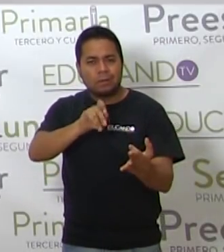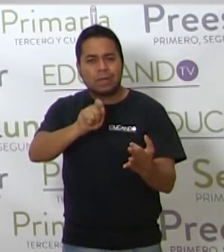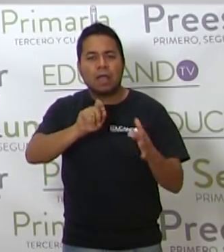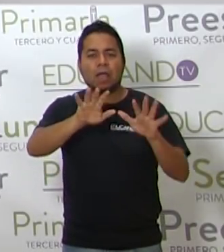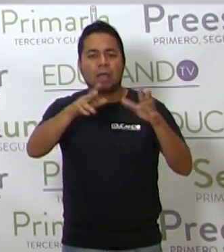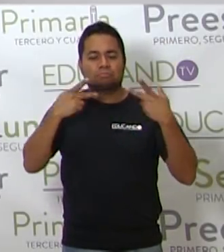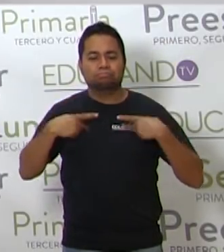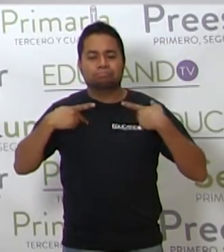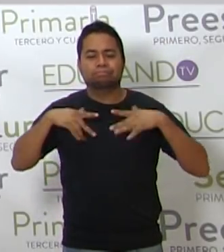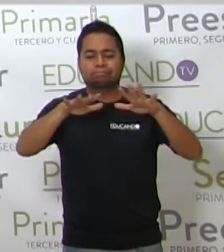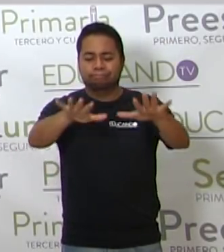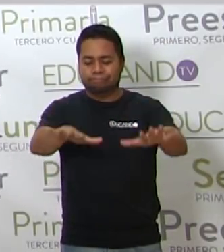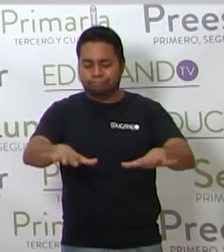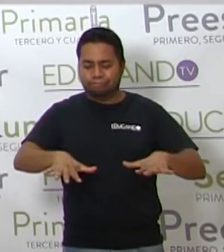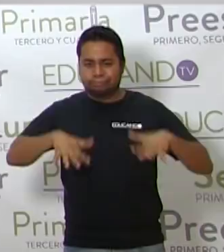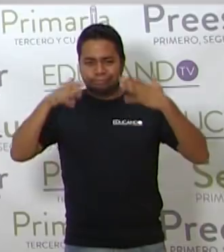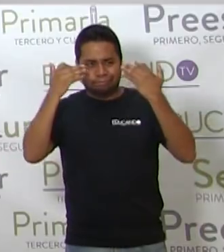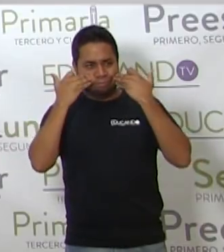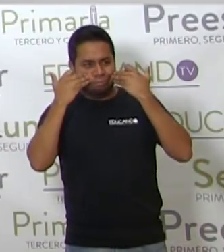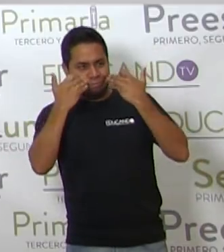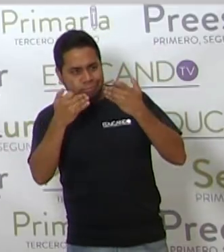público. ¿Bien?